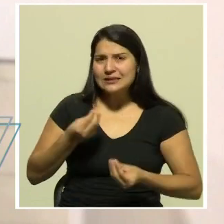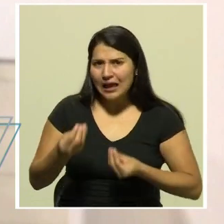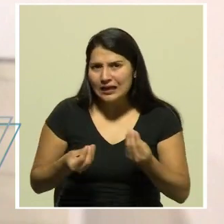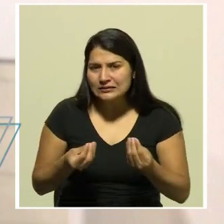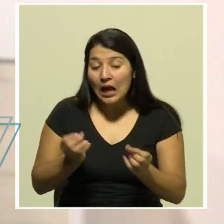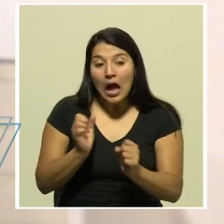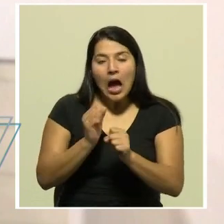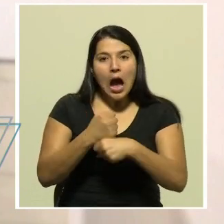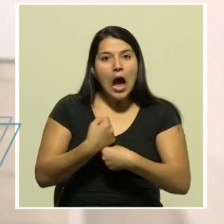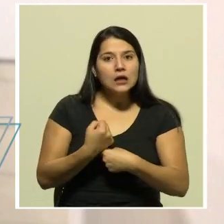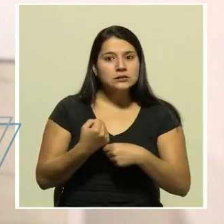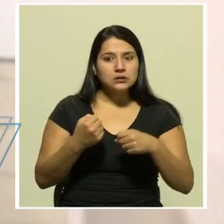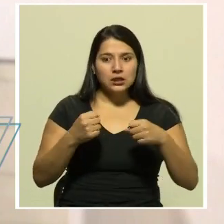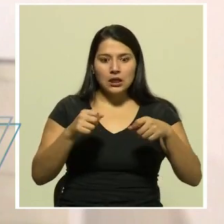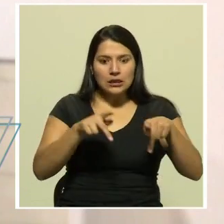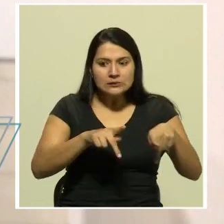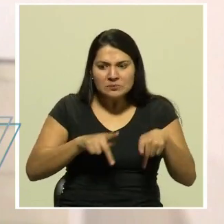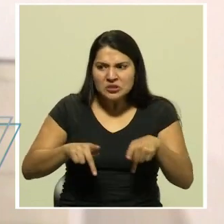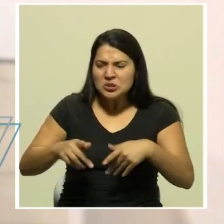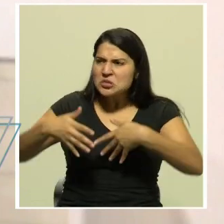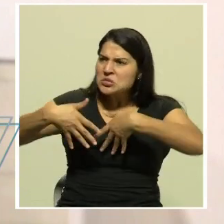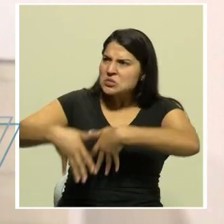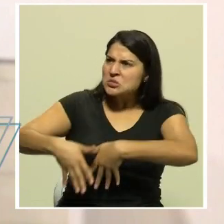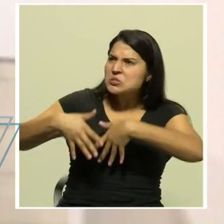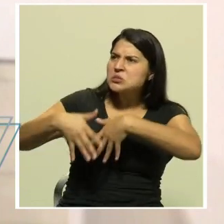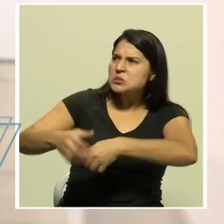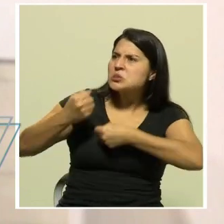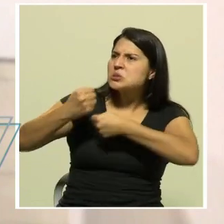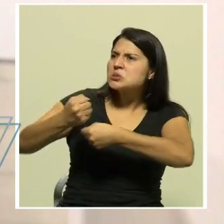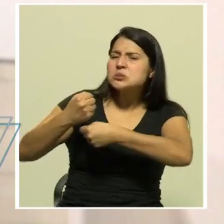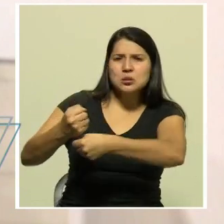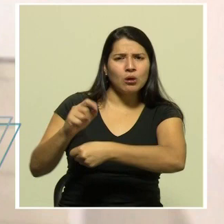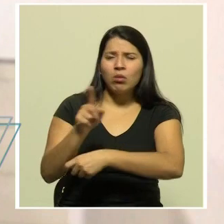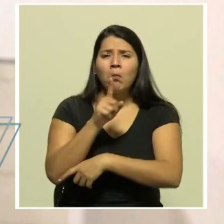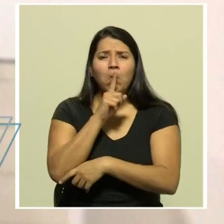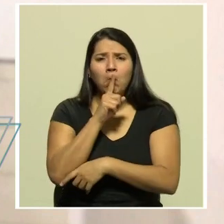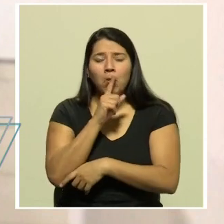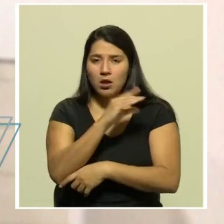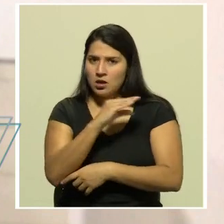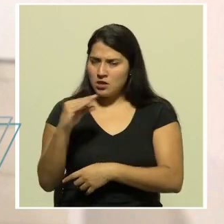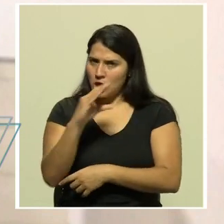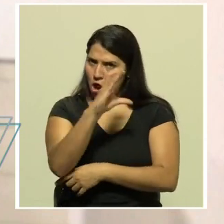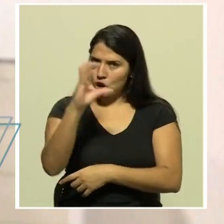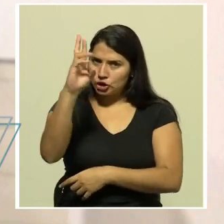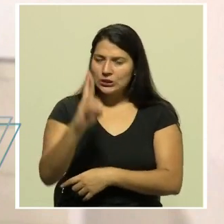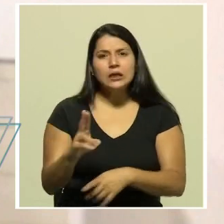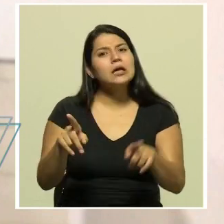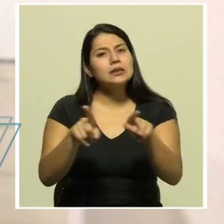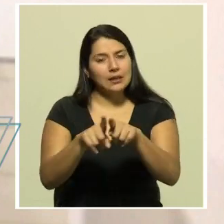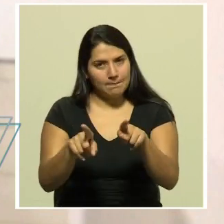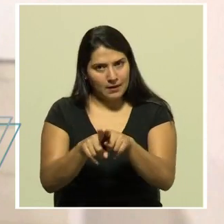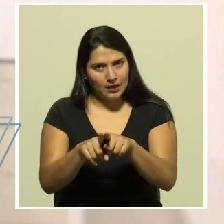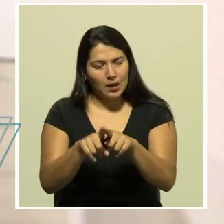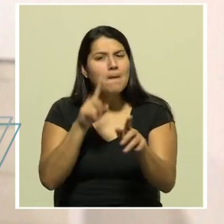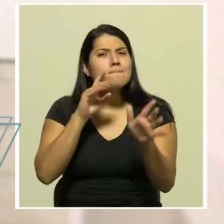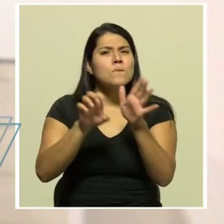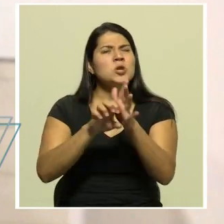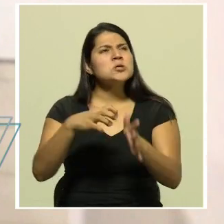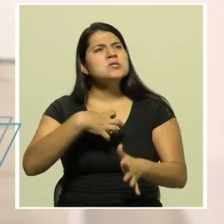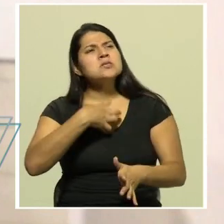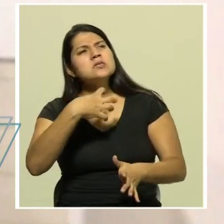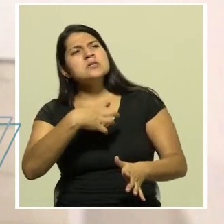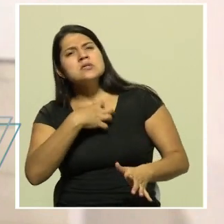una movilización internacional, mundial. Y en el caso de Costa Rica se ponen sobre la mesa también el reclamo de